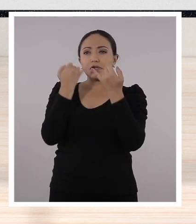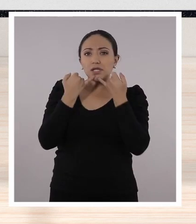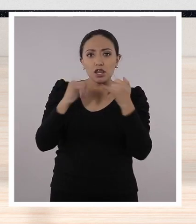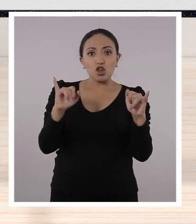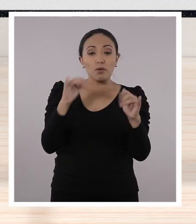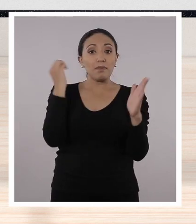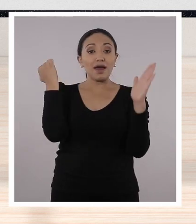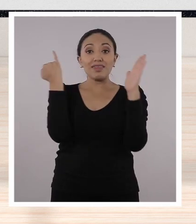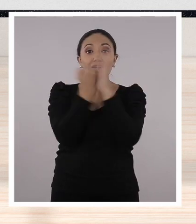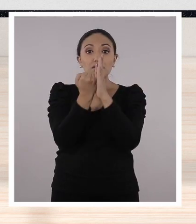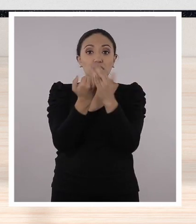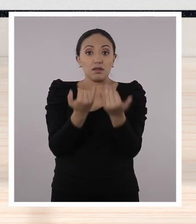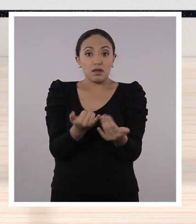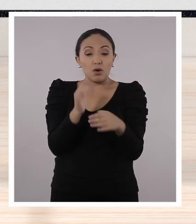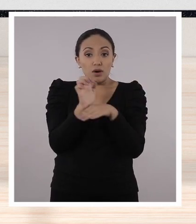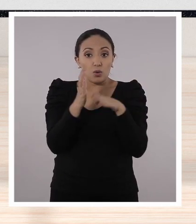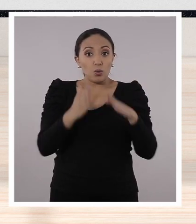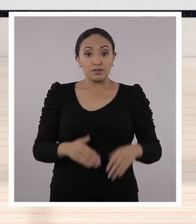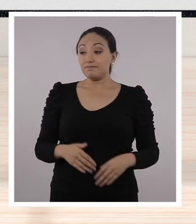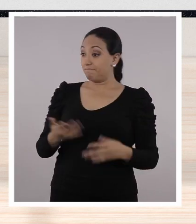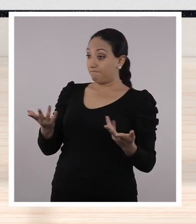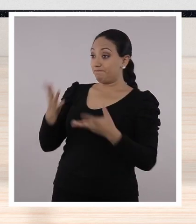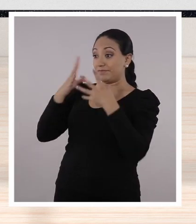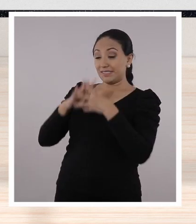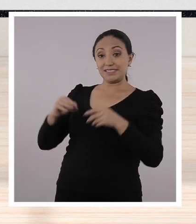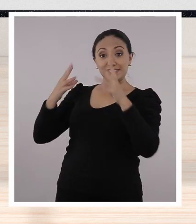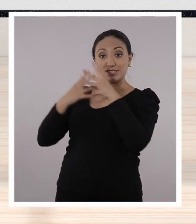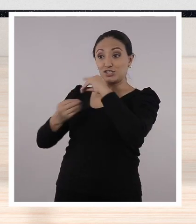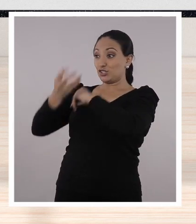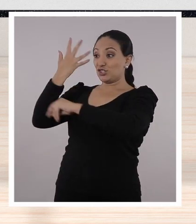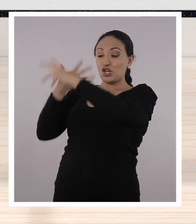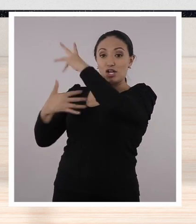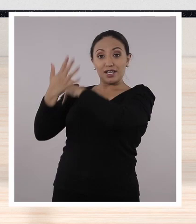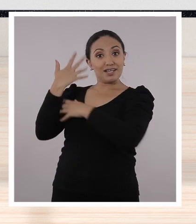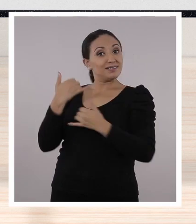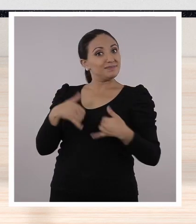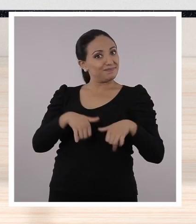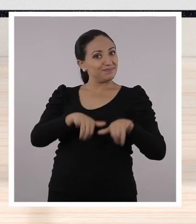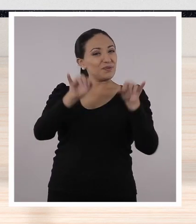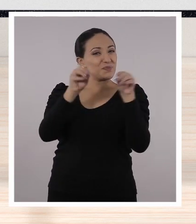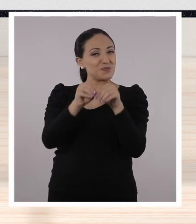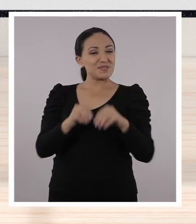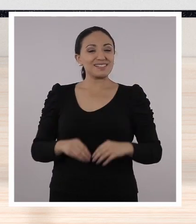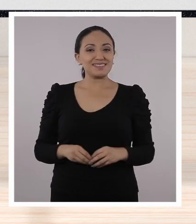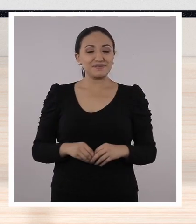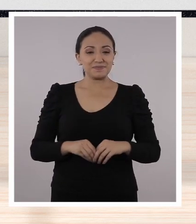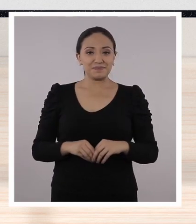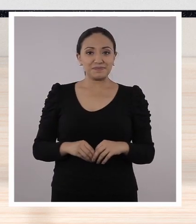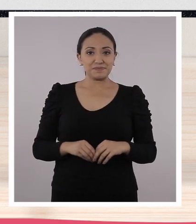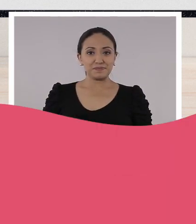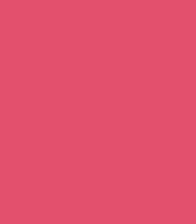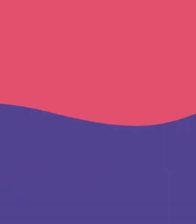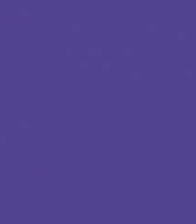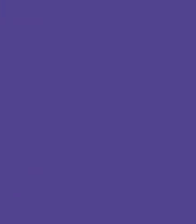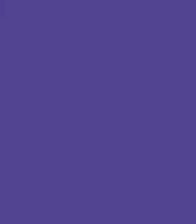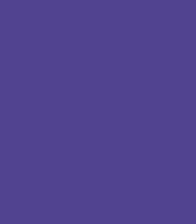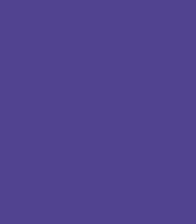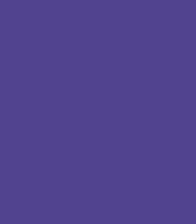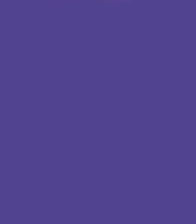nos va marcando a lo que somos ahora. Exacto, así que hablemos de historia entonces. Perfecto, me encanta la historia. Continuemos con la clase.